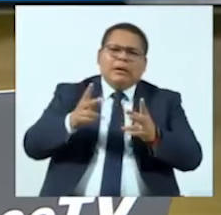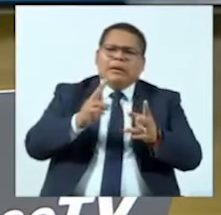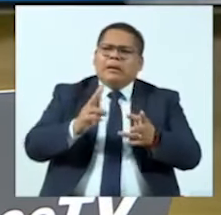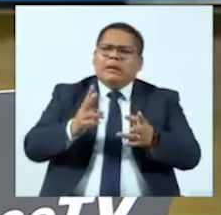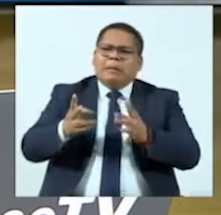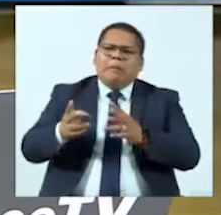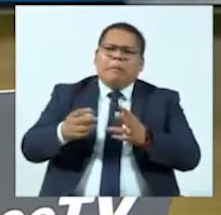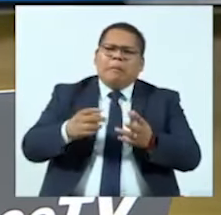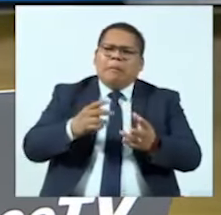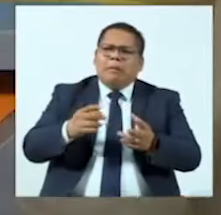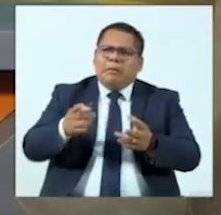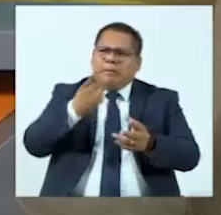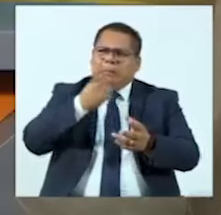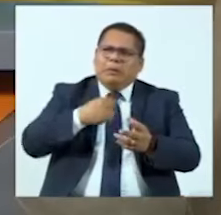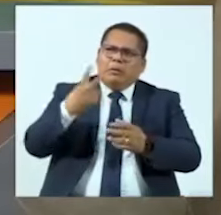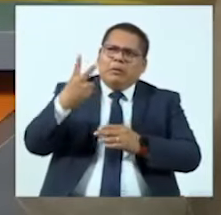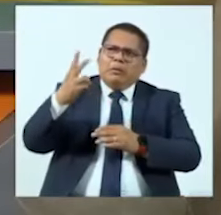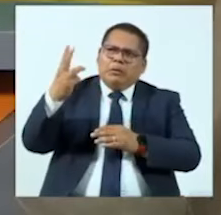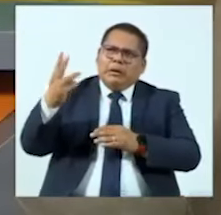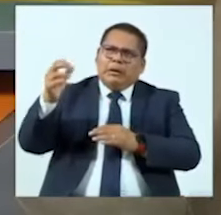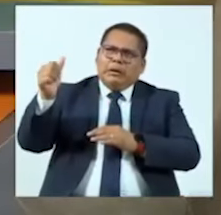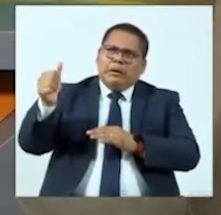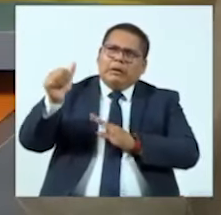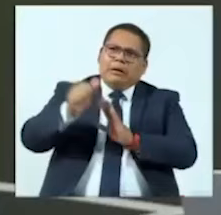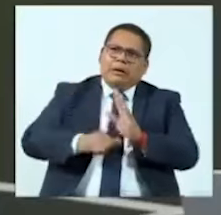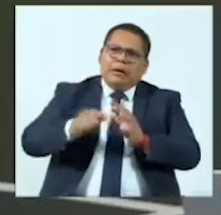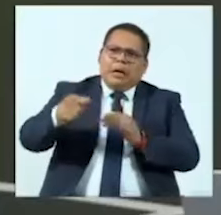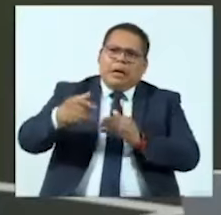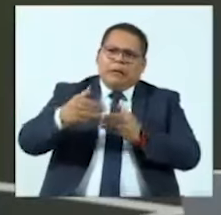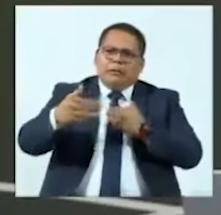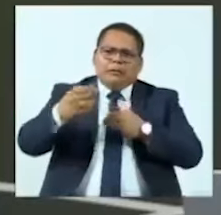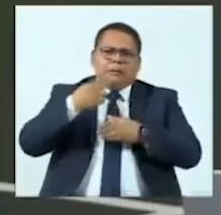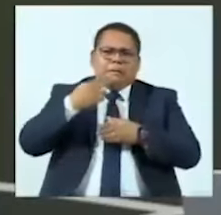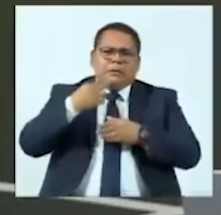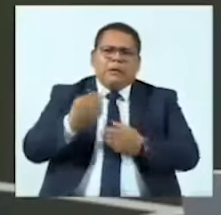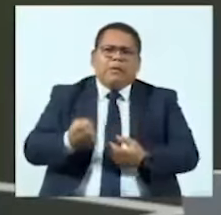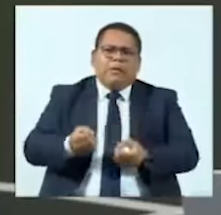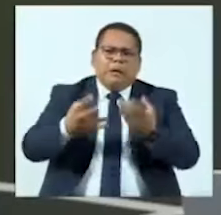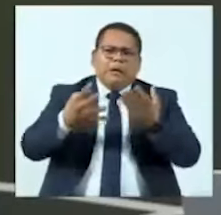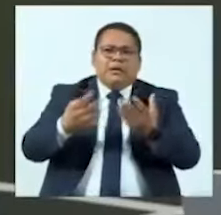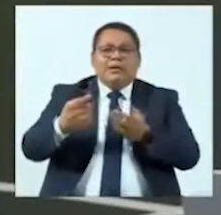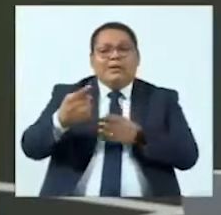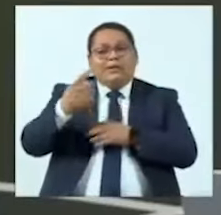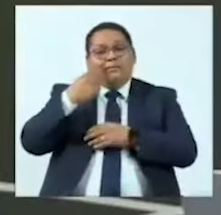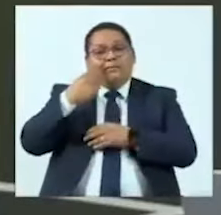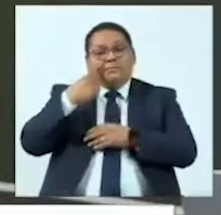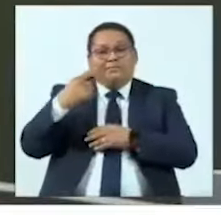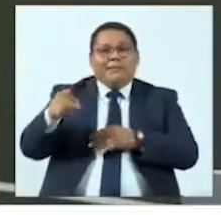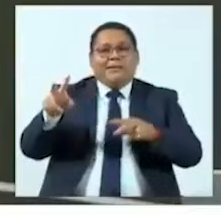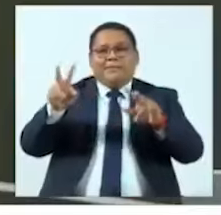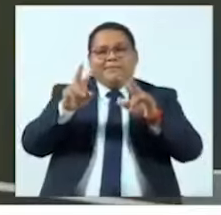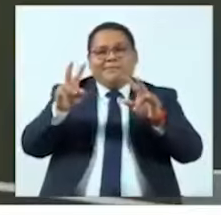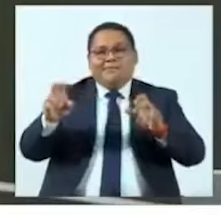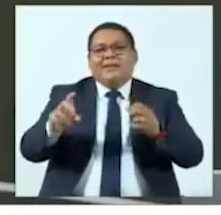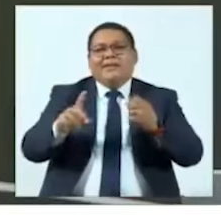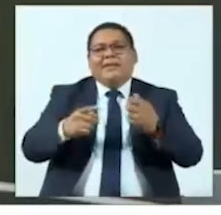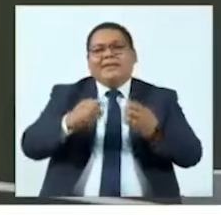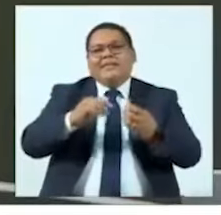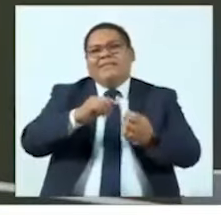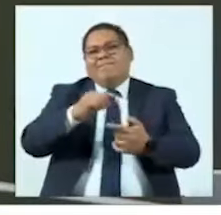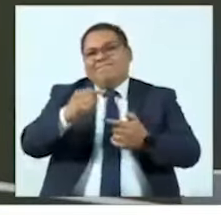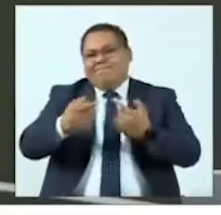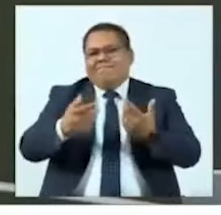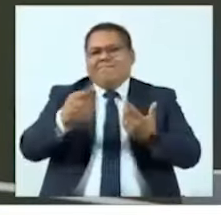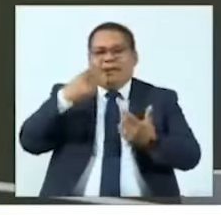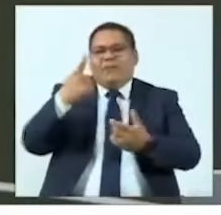decía otro no tres no seis Cuánto tiene de vigencia aquí hay un tema que es siempre debatible un acta de nacimiento por